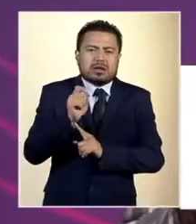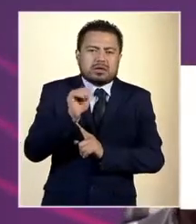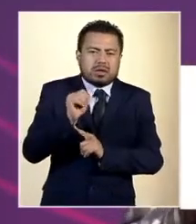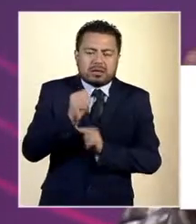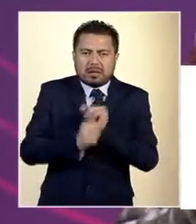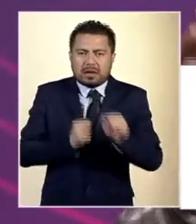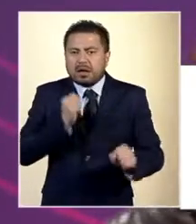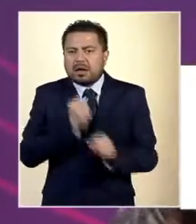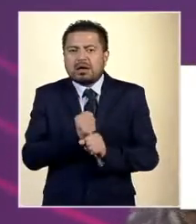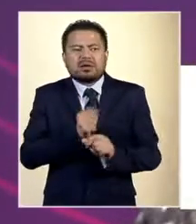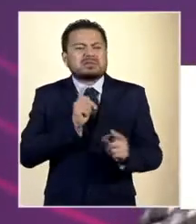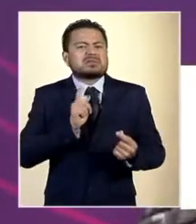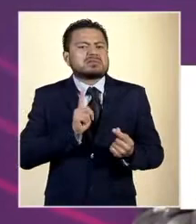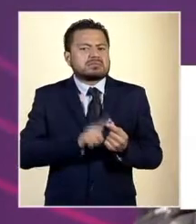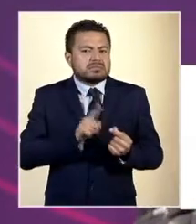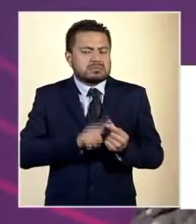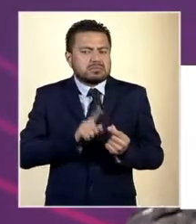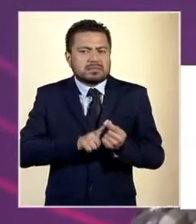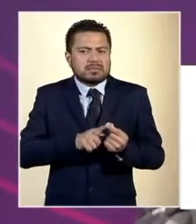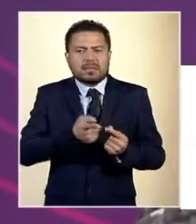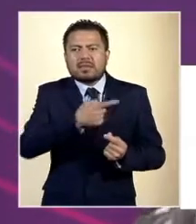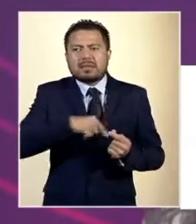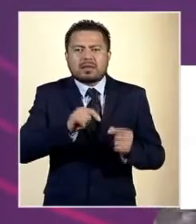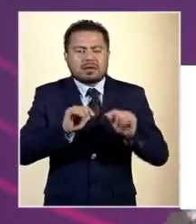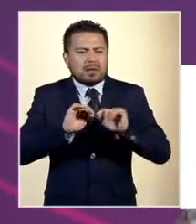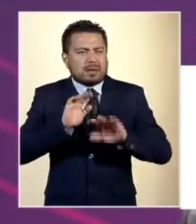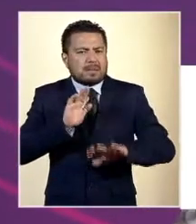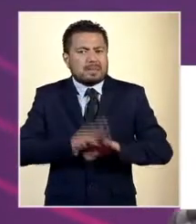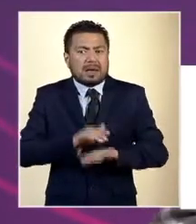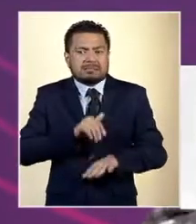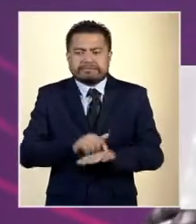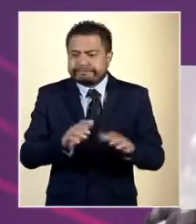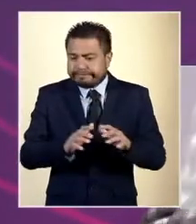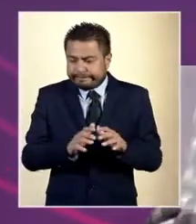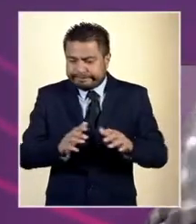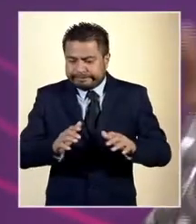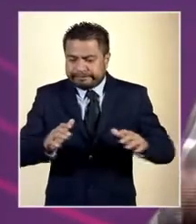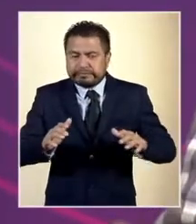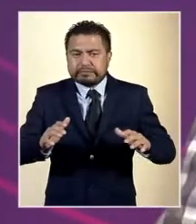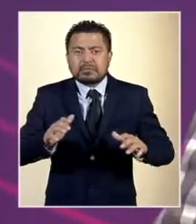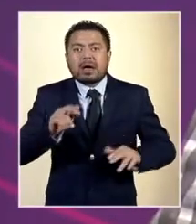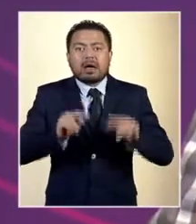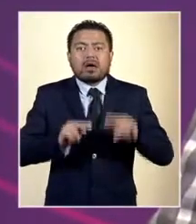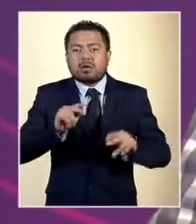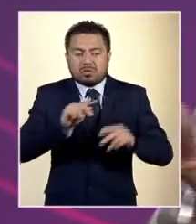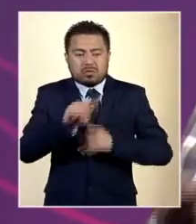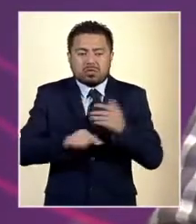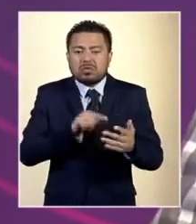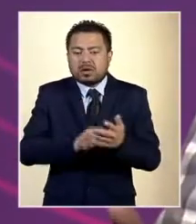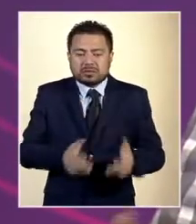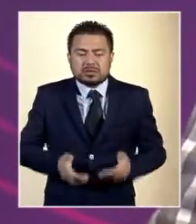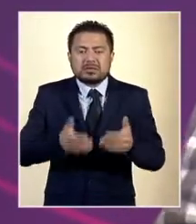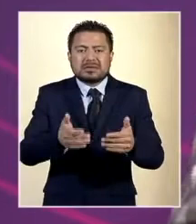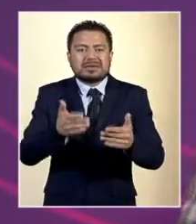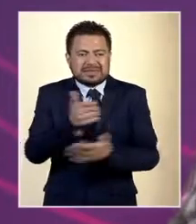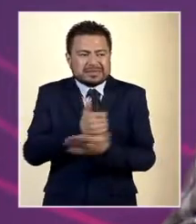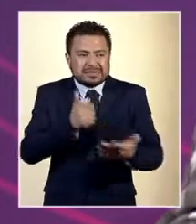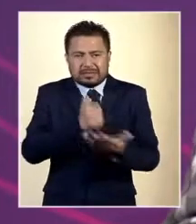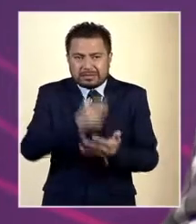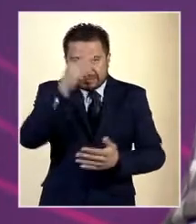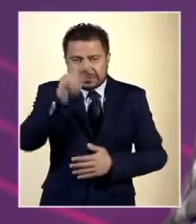29 años, que son quienes de forma más numerosa están sobreviviendo en los espacios públicos de la Ciudad de